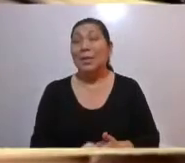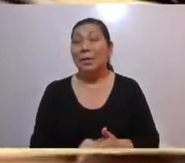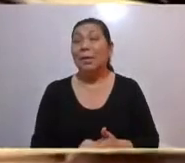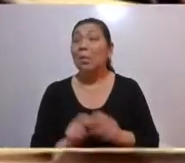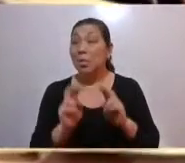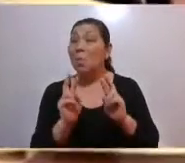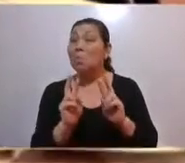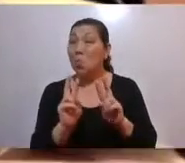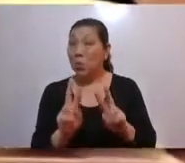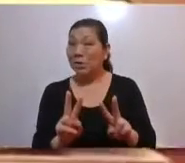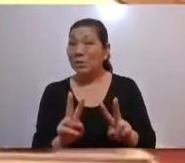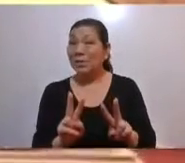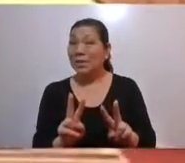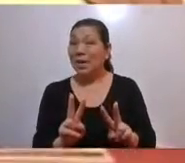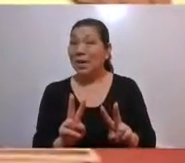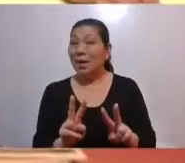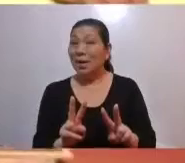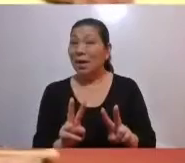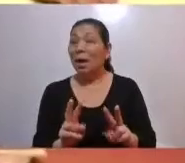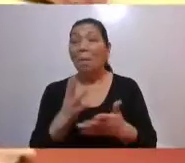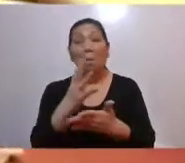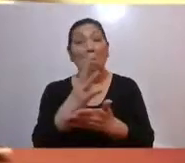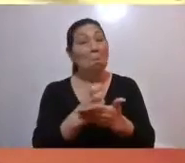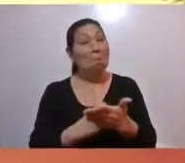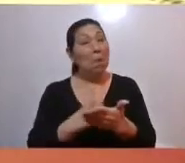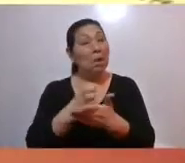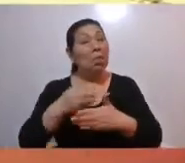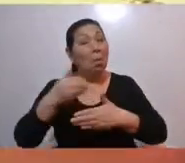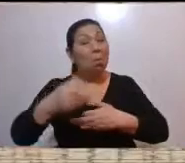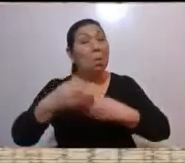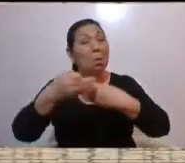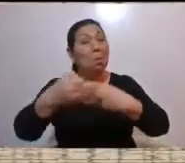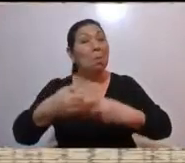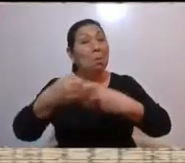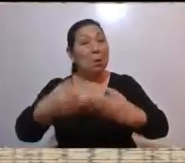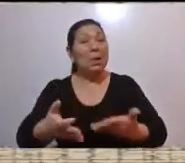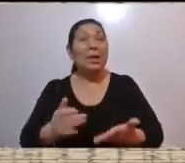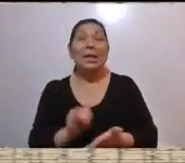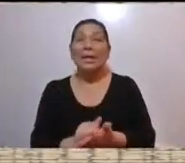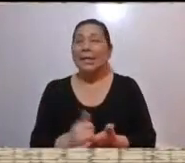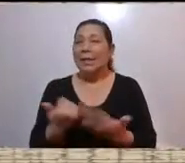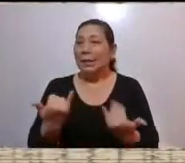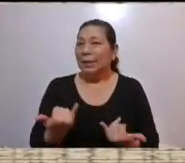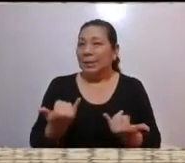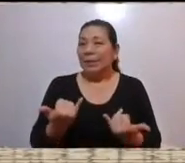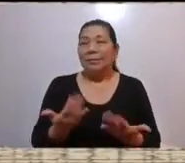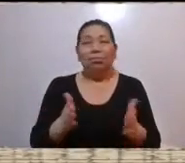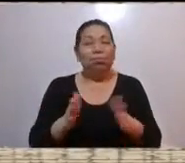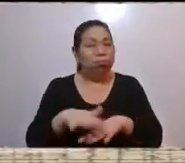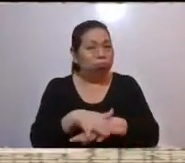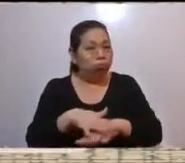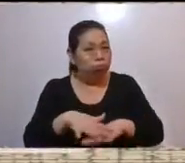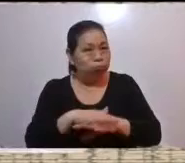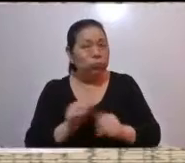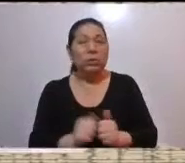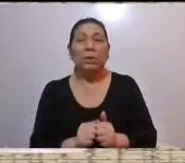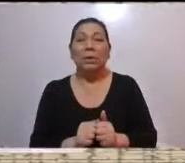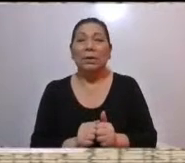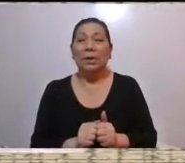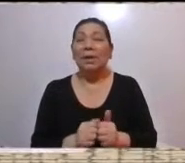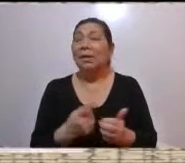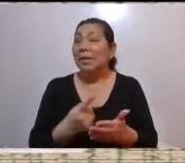El hecho de evidenciar una omisión constante y prolongada en la que se incurre en la